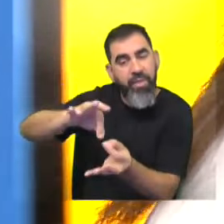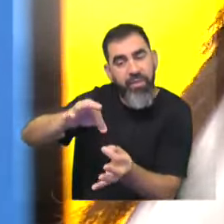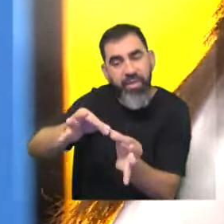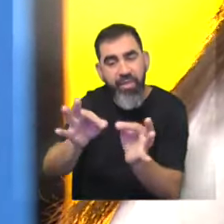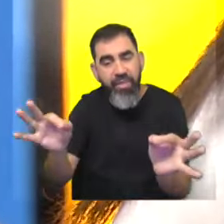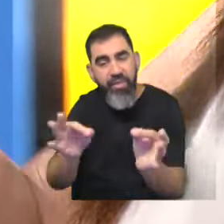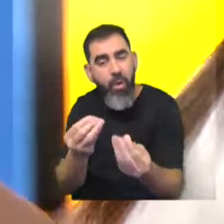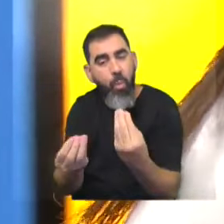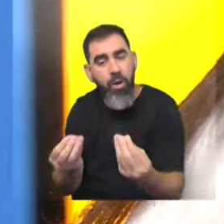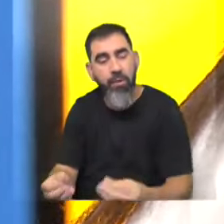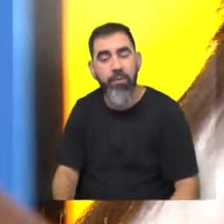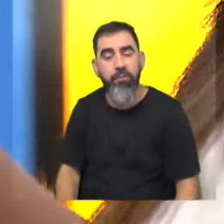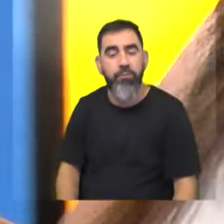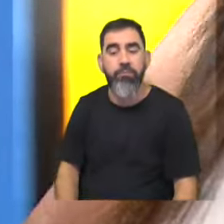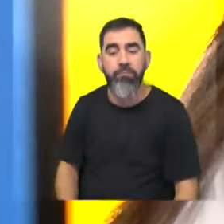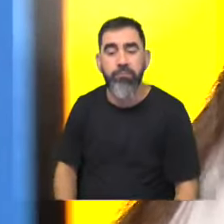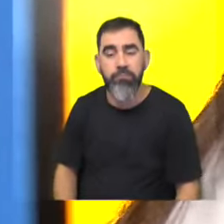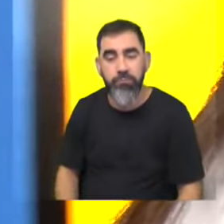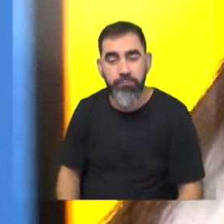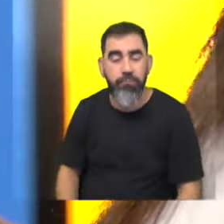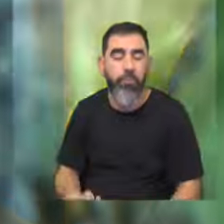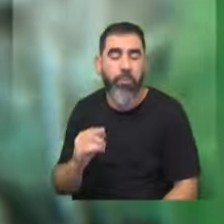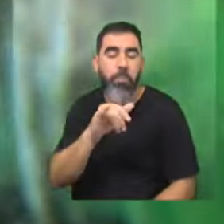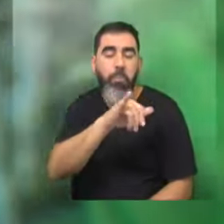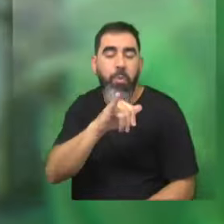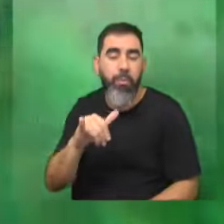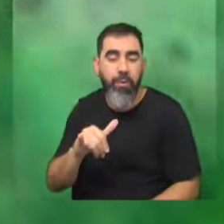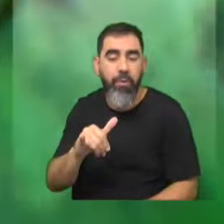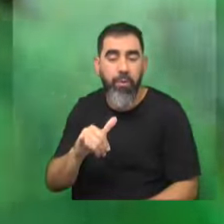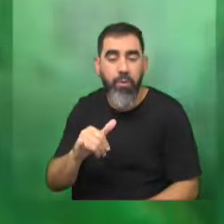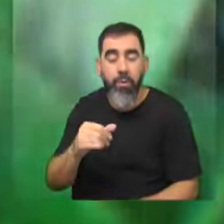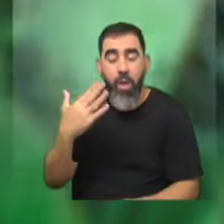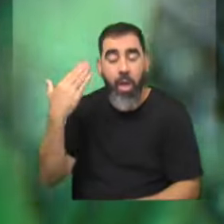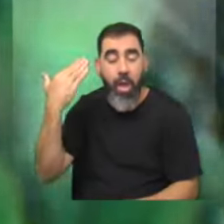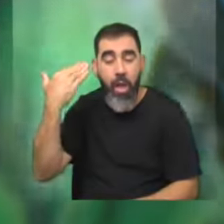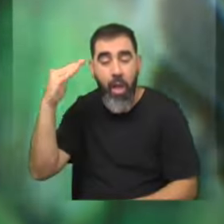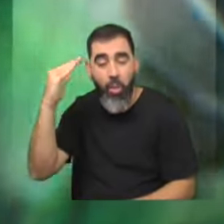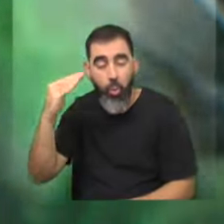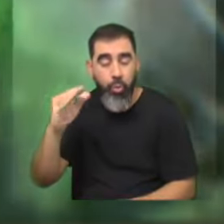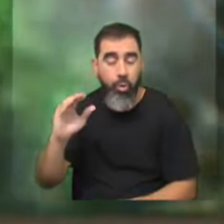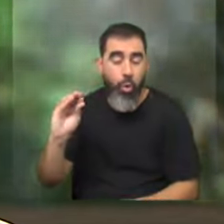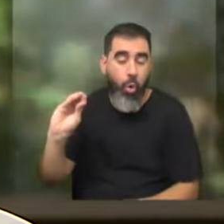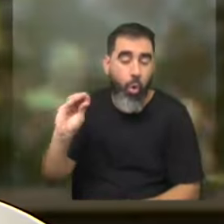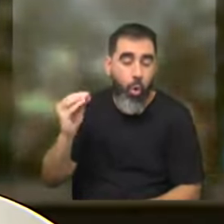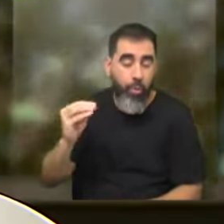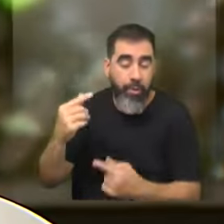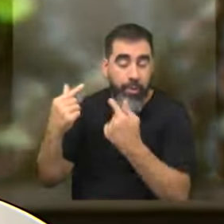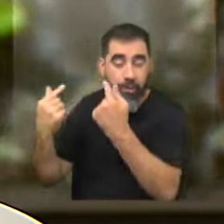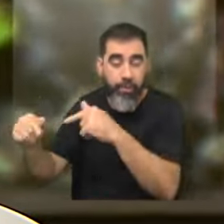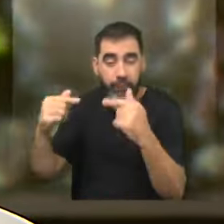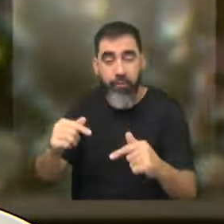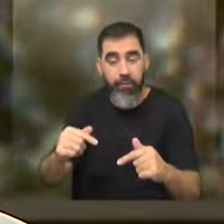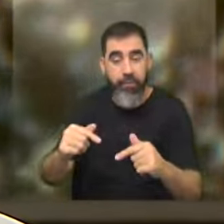tiene la cueva. Después hago un promedio. Bueno, la cueva de un adulto, la cueva de un juvenil son diferentes, tienen